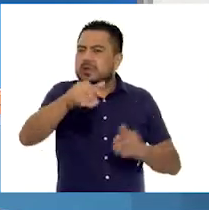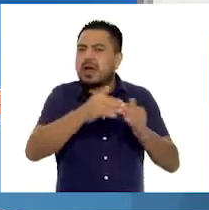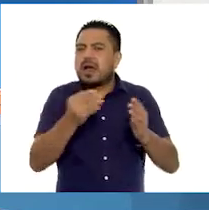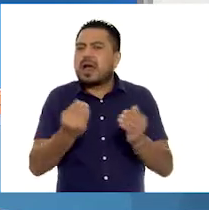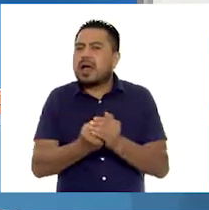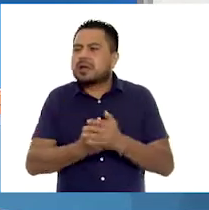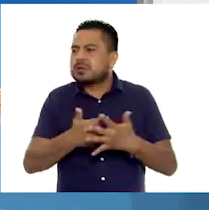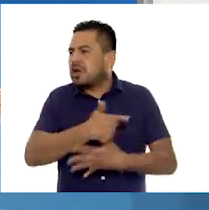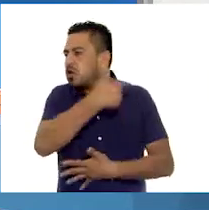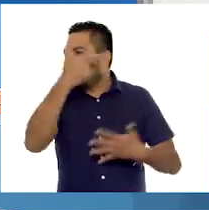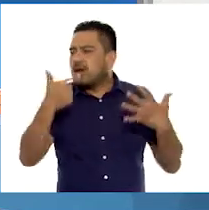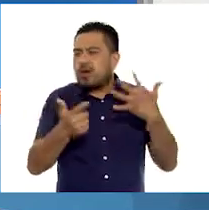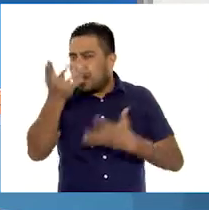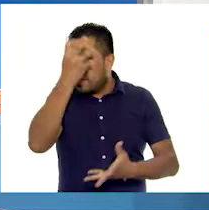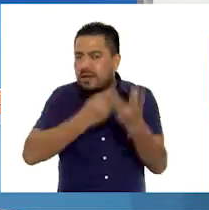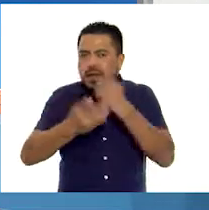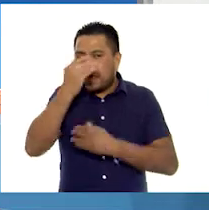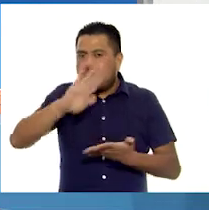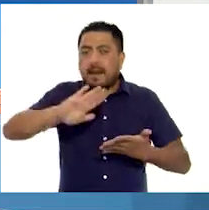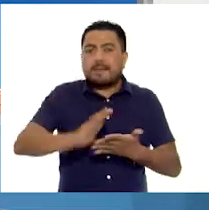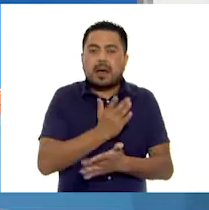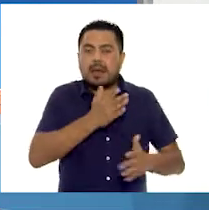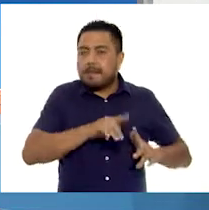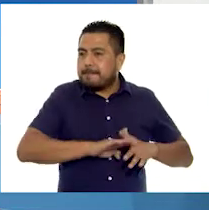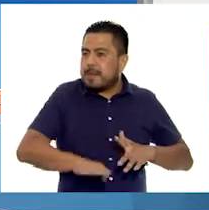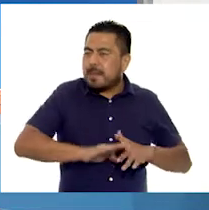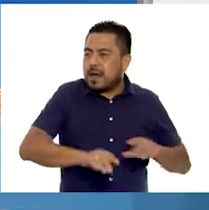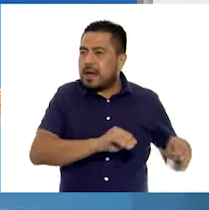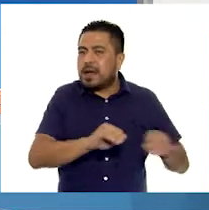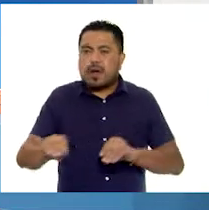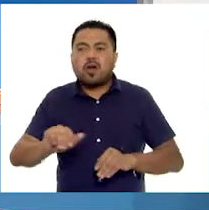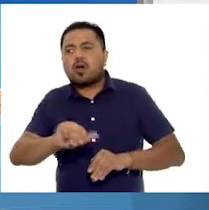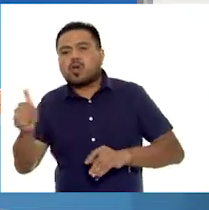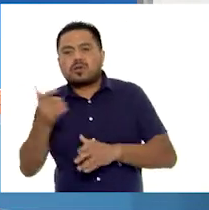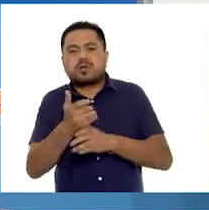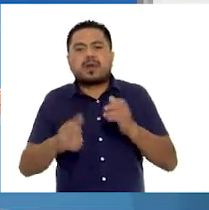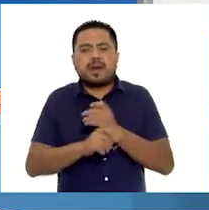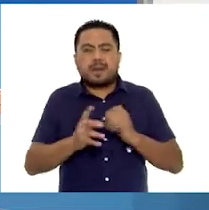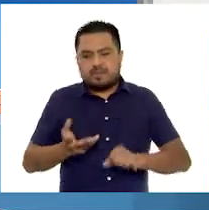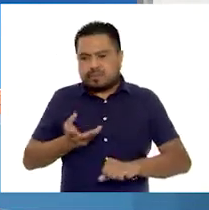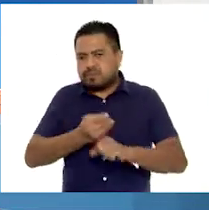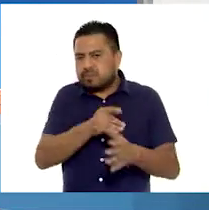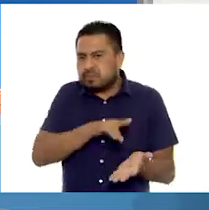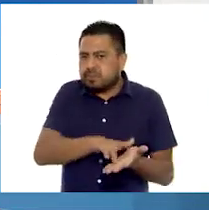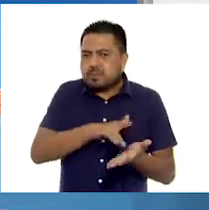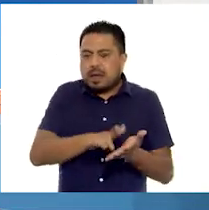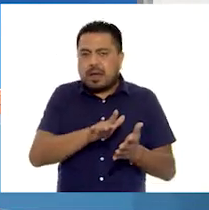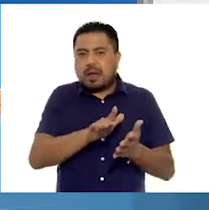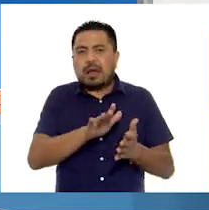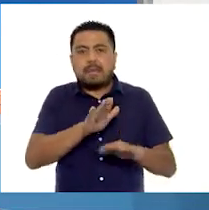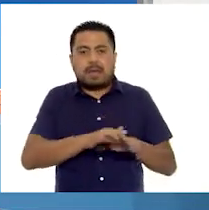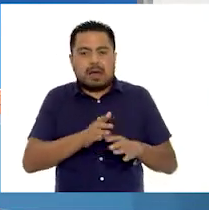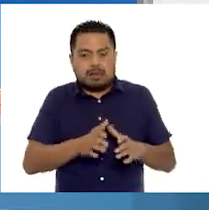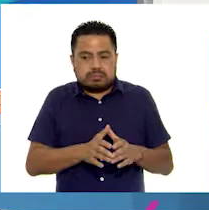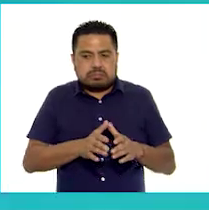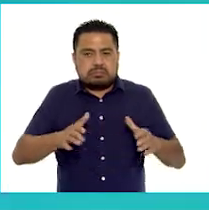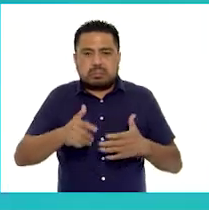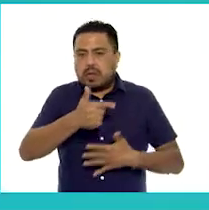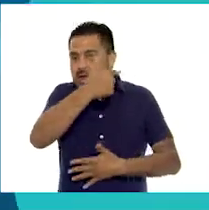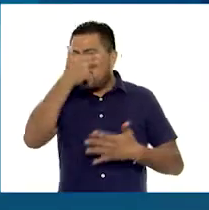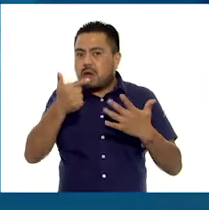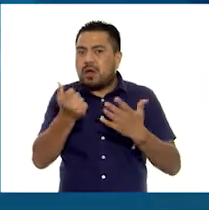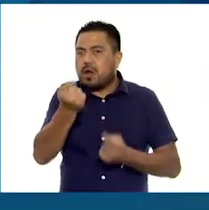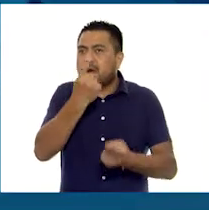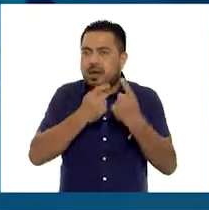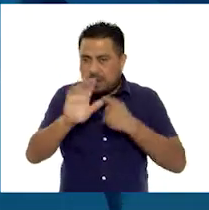clases de geografía han aprendido que además de la migración existen otros factores que contribuyen al crecimiento demográfico se acuerdan de algún